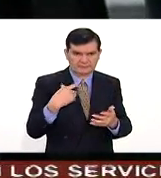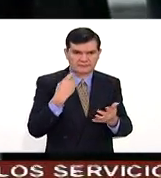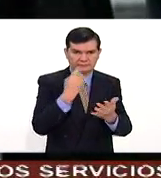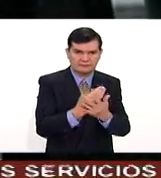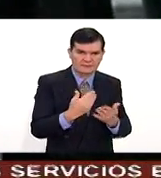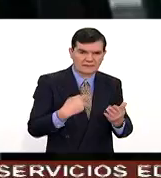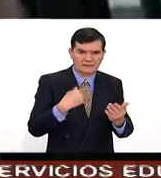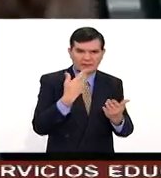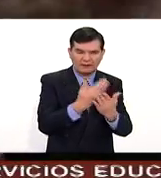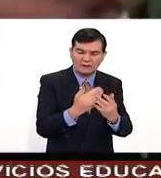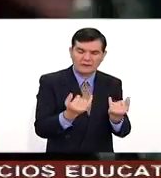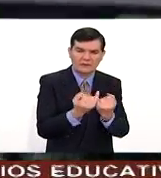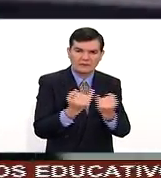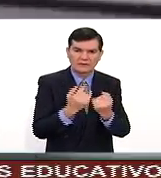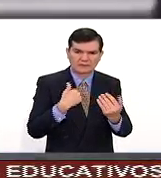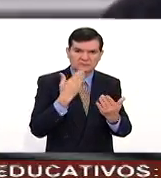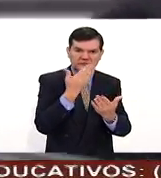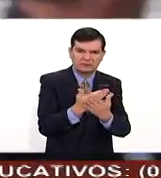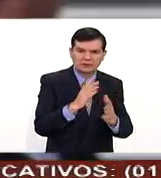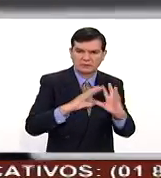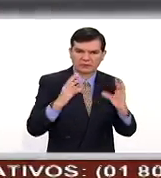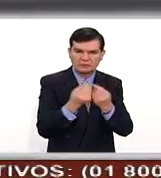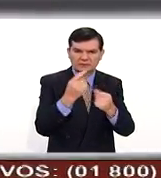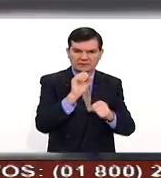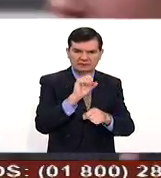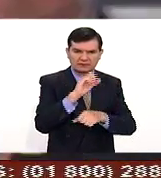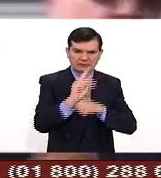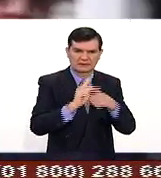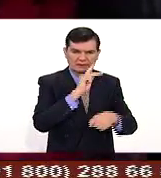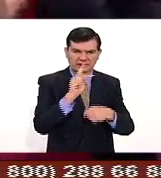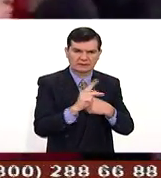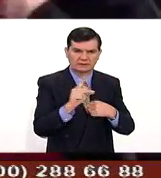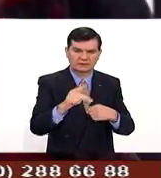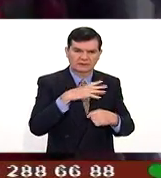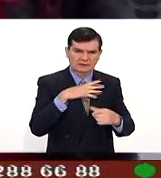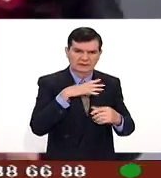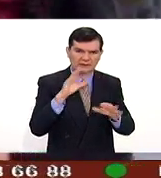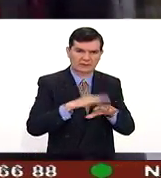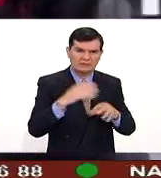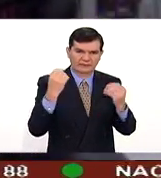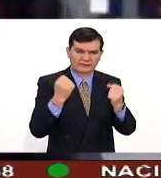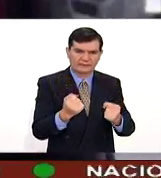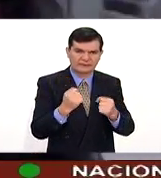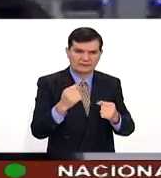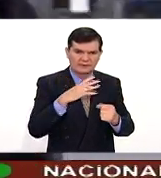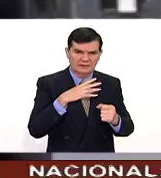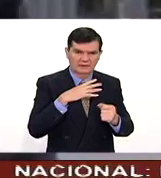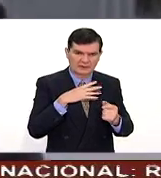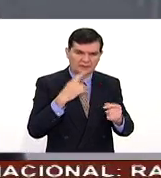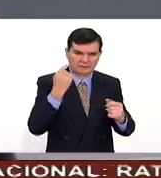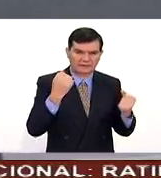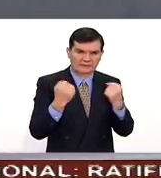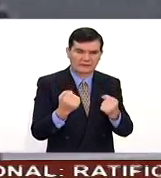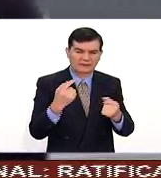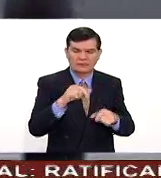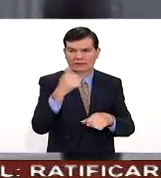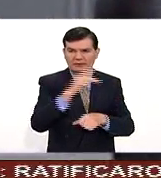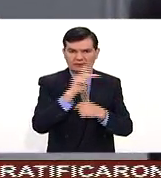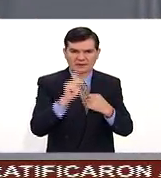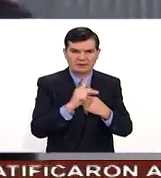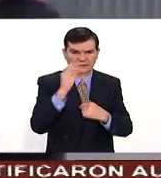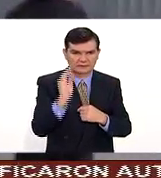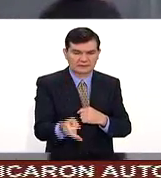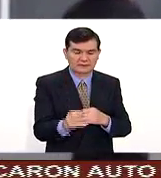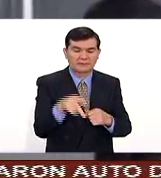proponiendo, junto con un grupo de 70 países, un grupo de alto impacto que ha estado presionando para que otros países lo